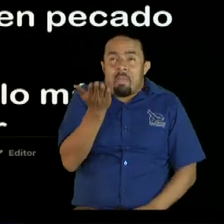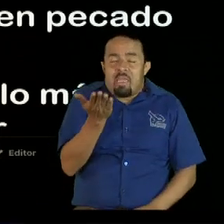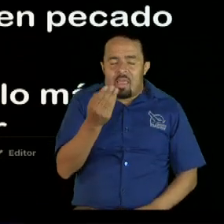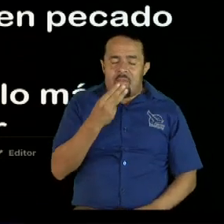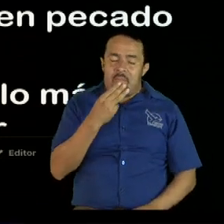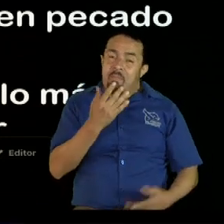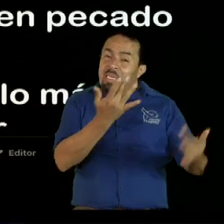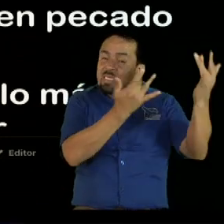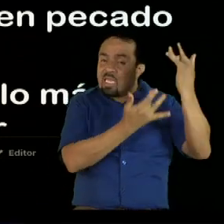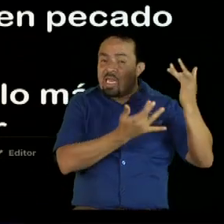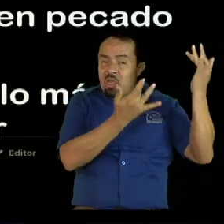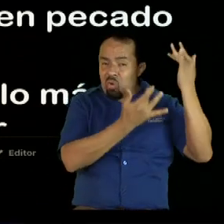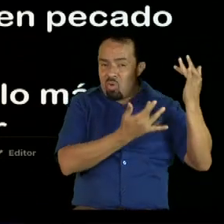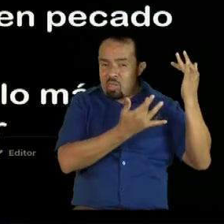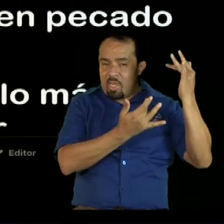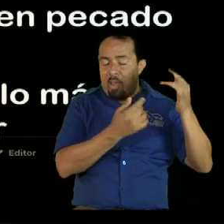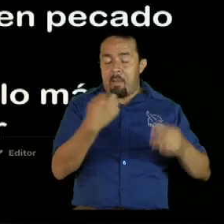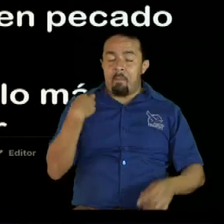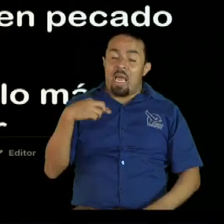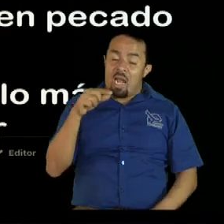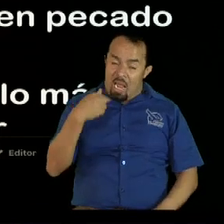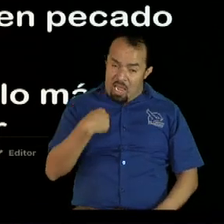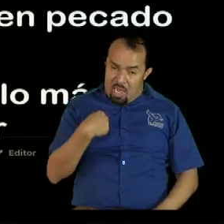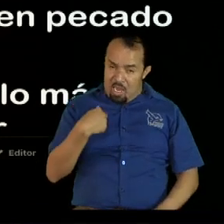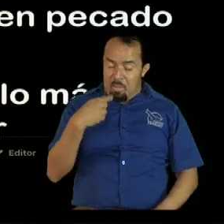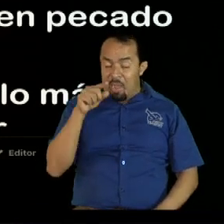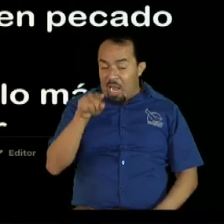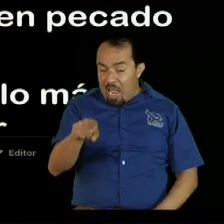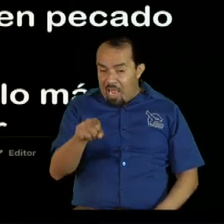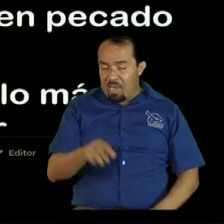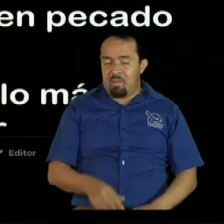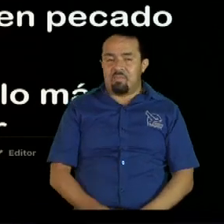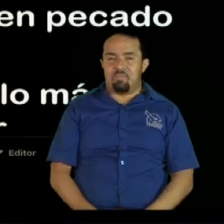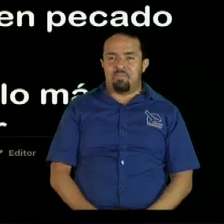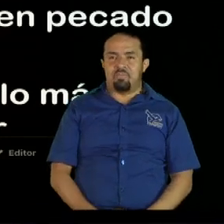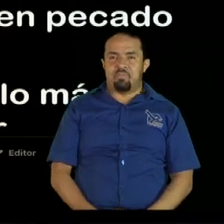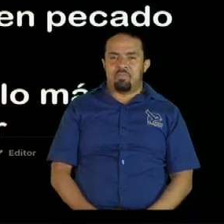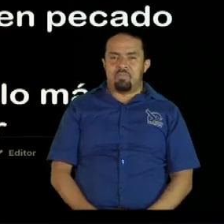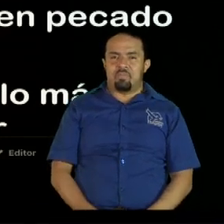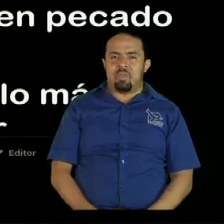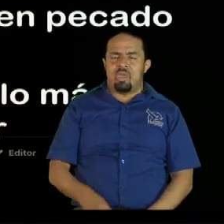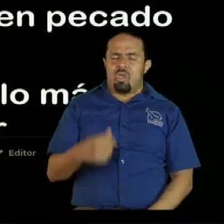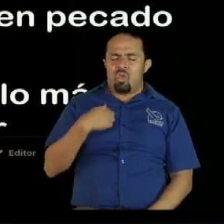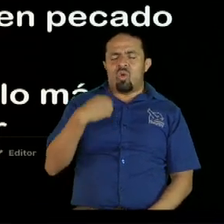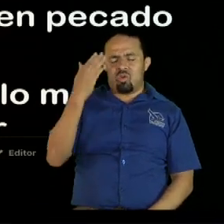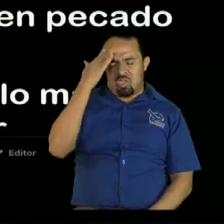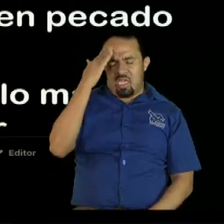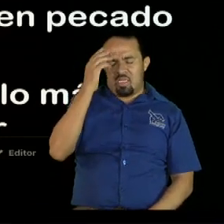Él no se puso a hacer eso. Él no le echó la culpa a la mujer. Él dijo,